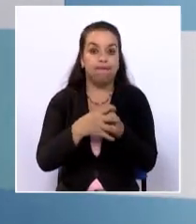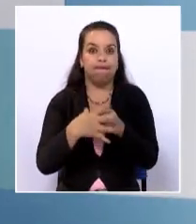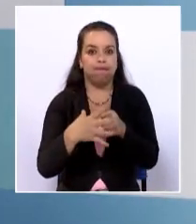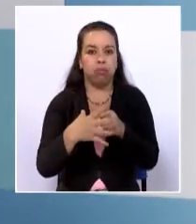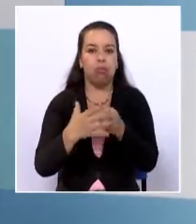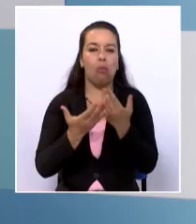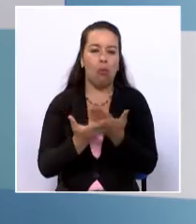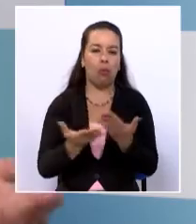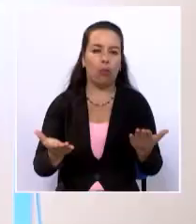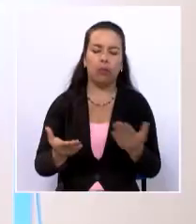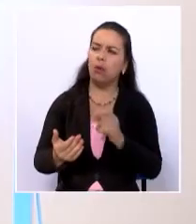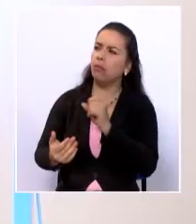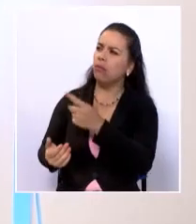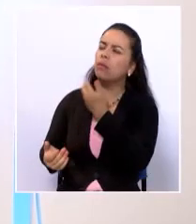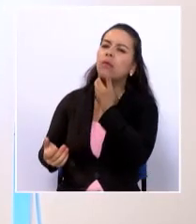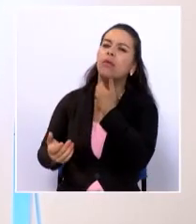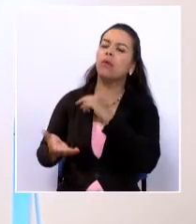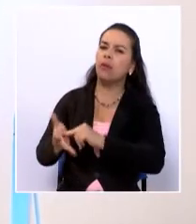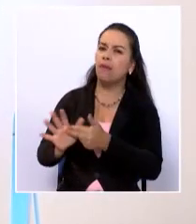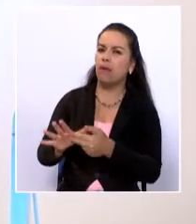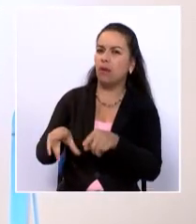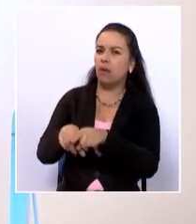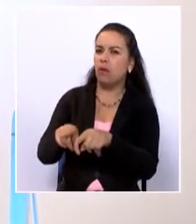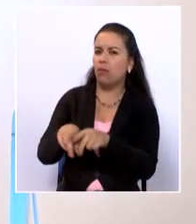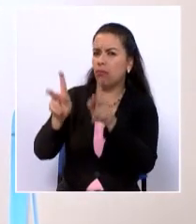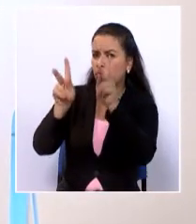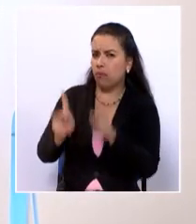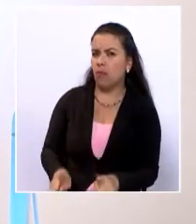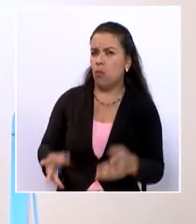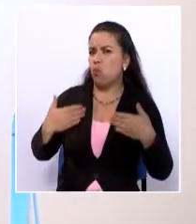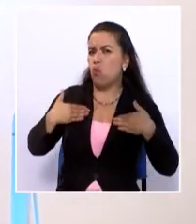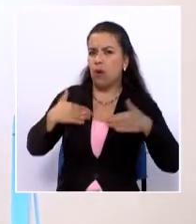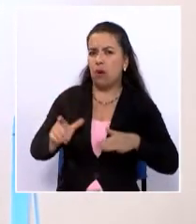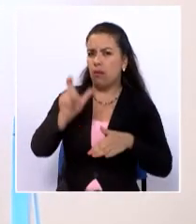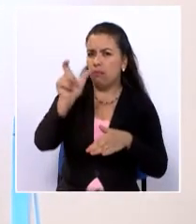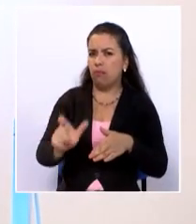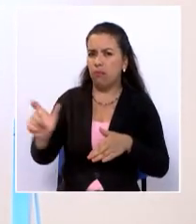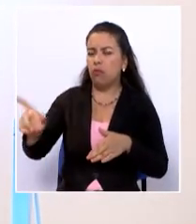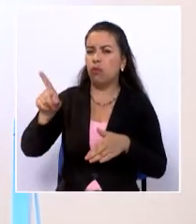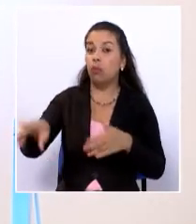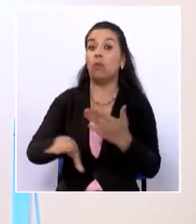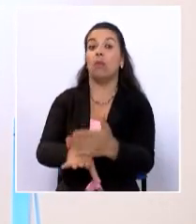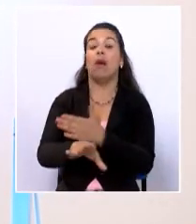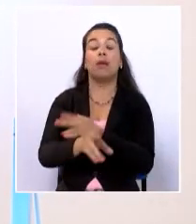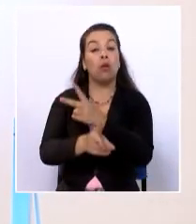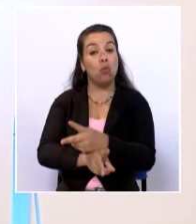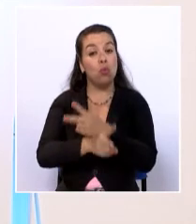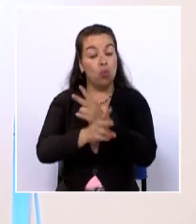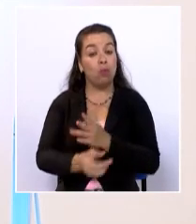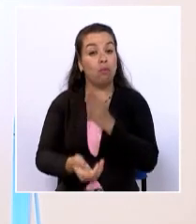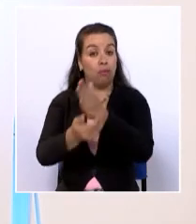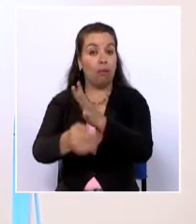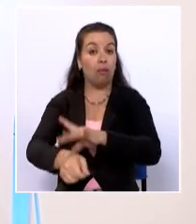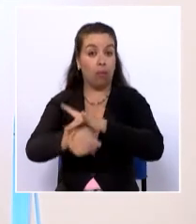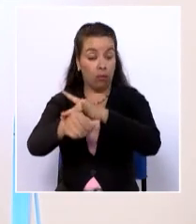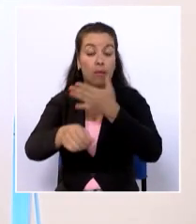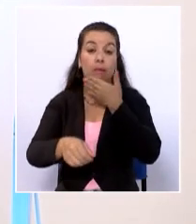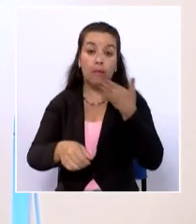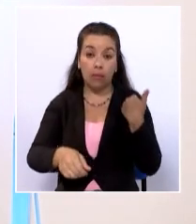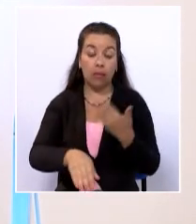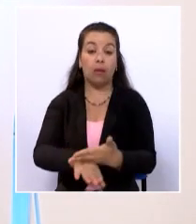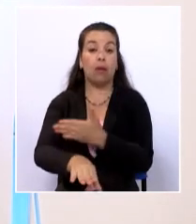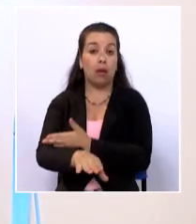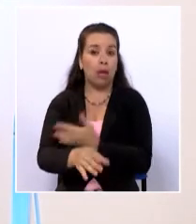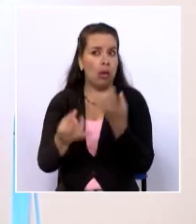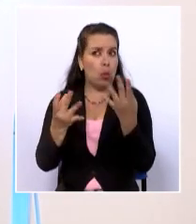quiere decir con esto que cualquier personas todas las personas de manera preventiva deberían acudir a este tipo de procedimientos así